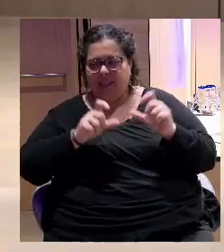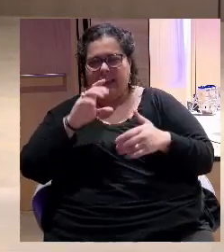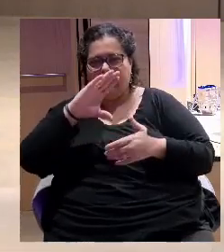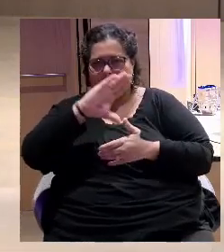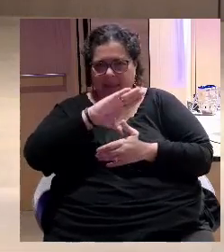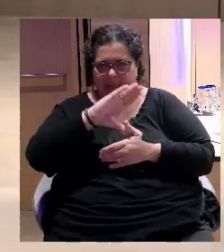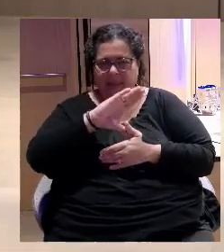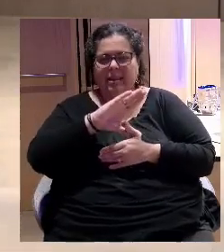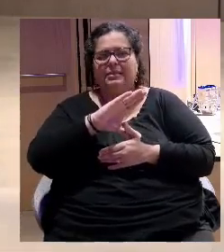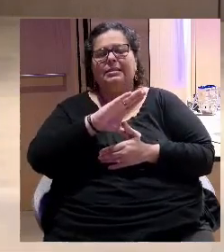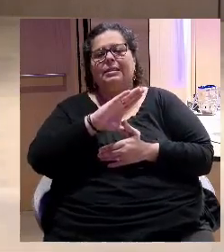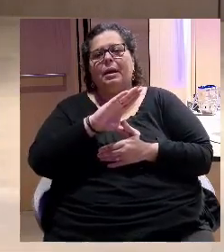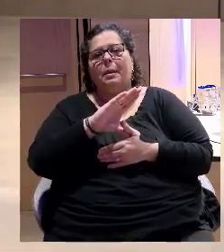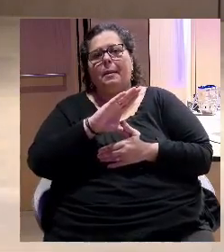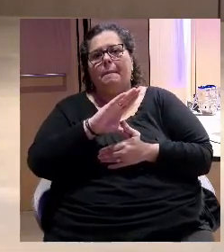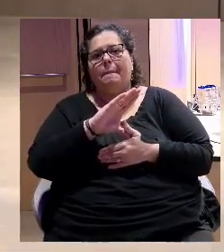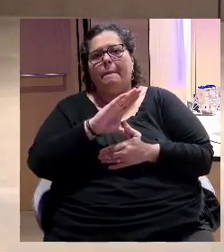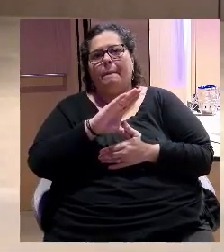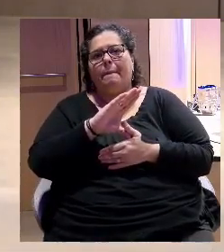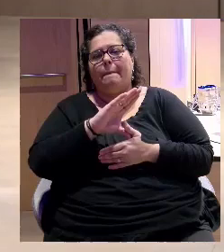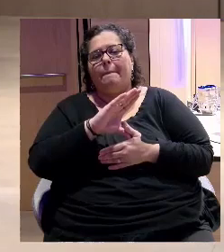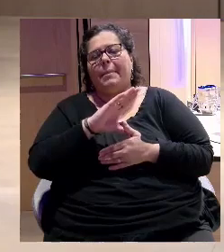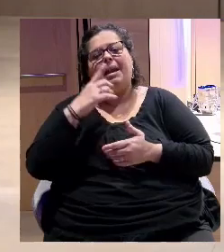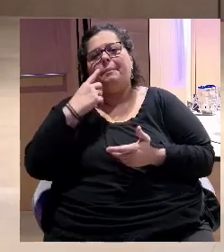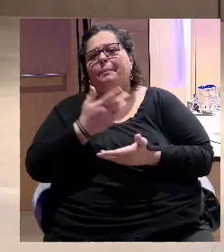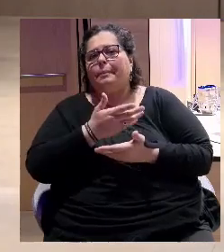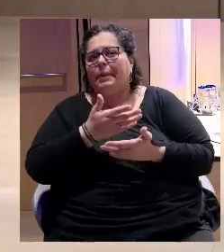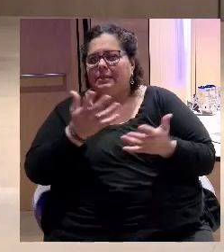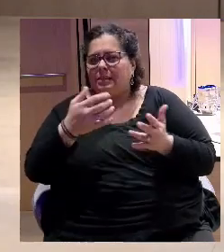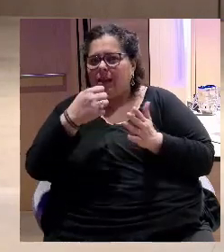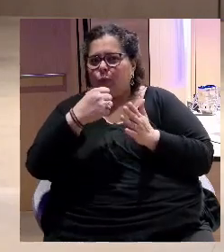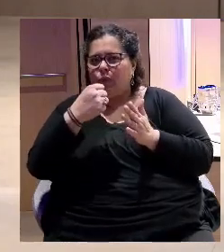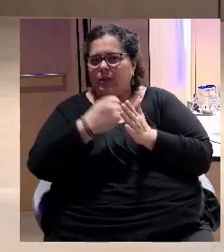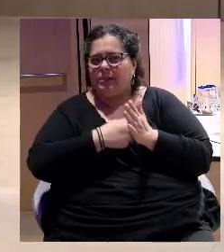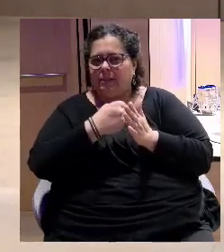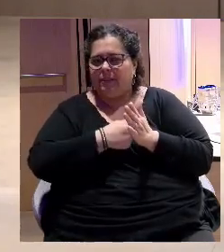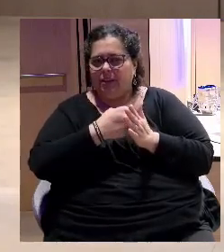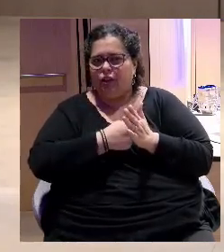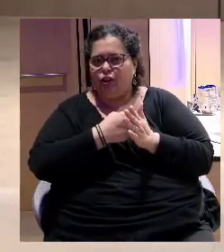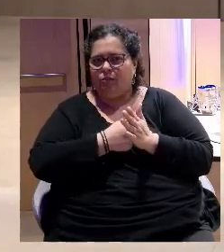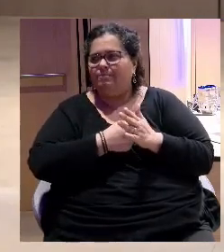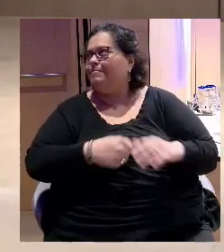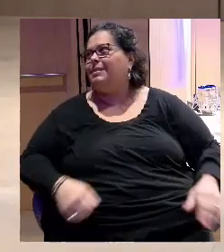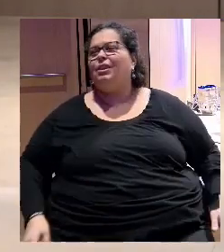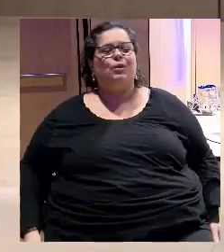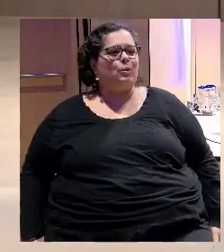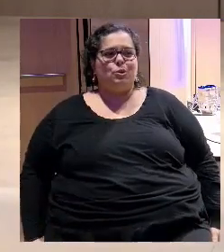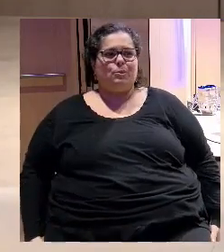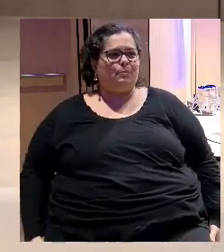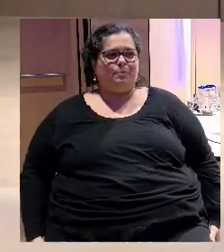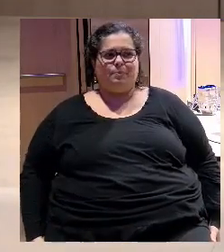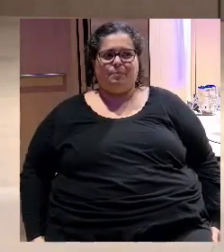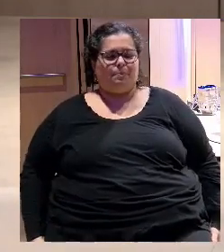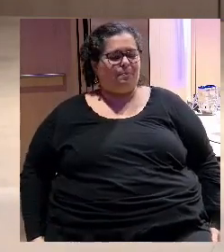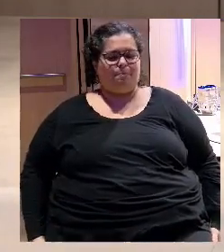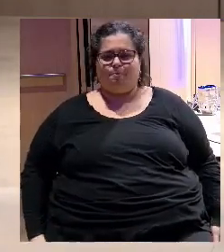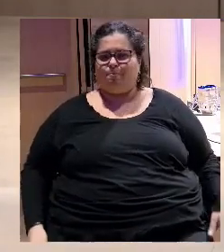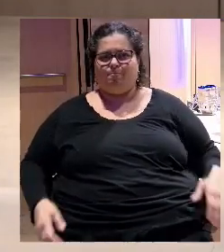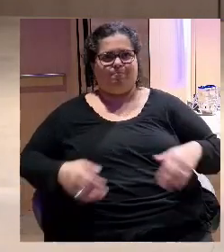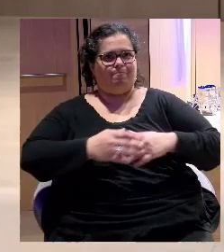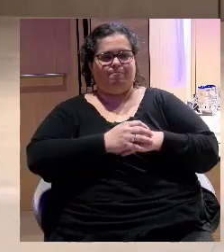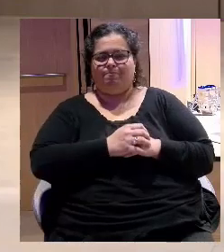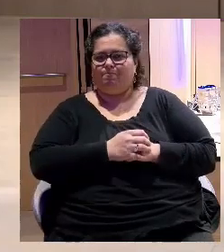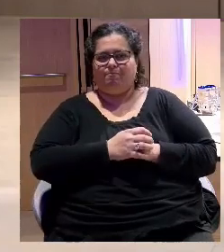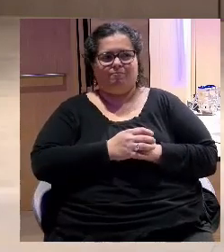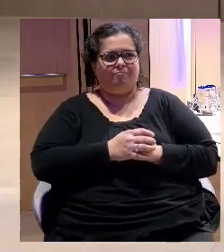presentar lo que se llama un gran desafío que ha tenido el último año, que es el observatorio para